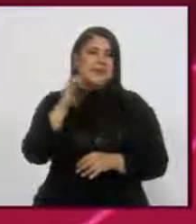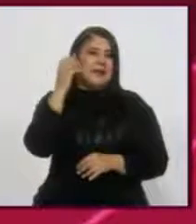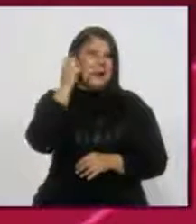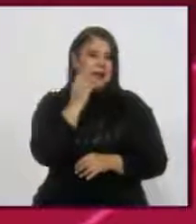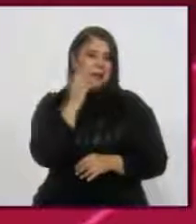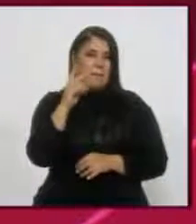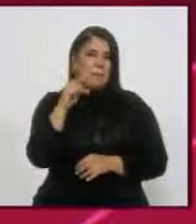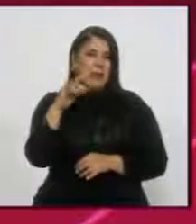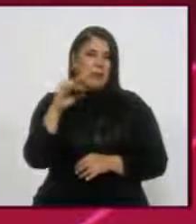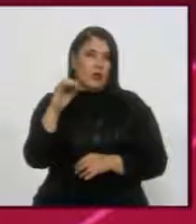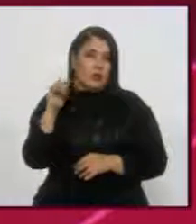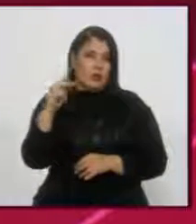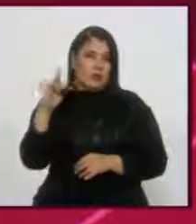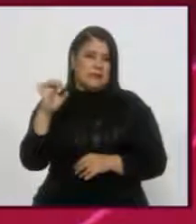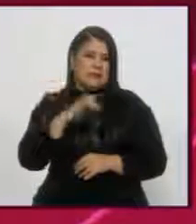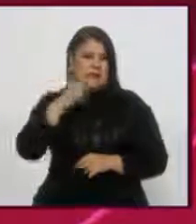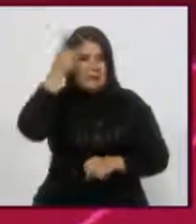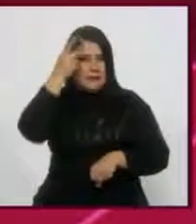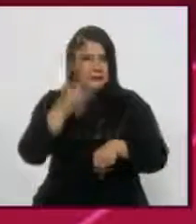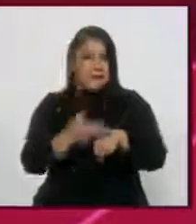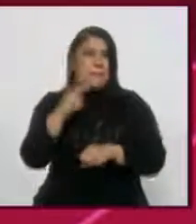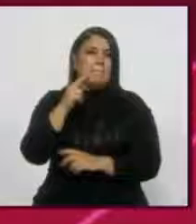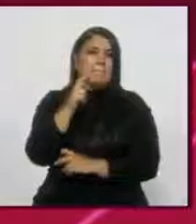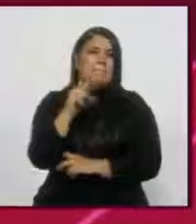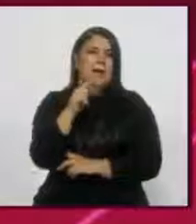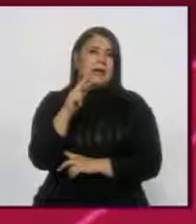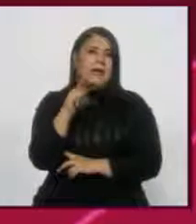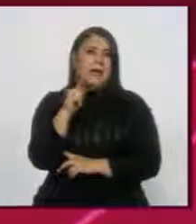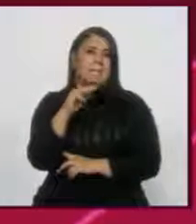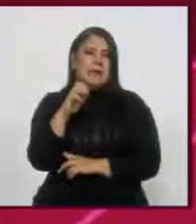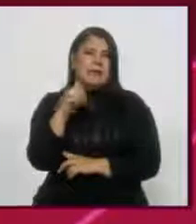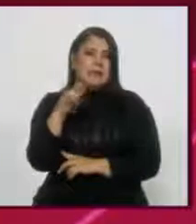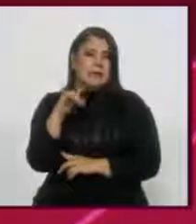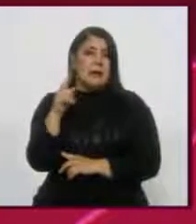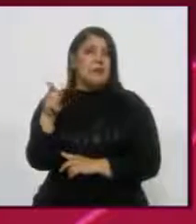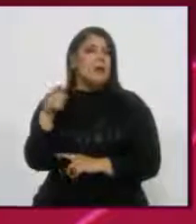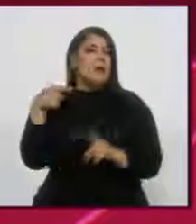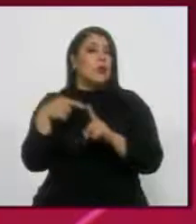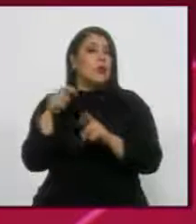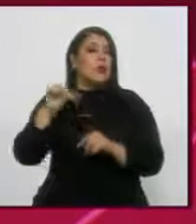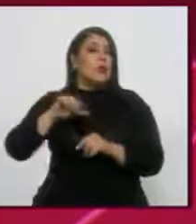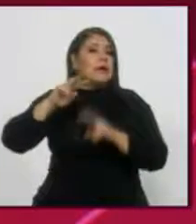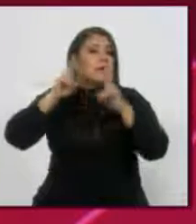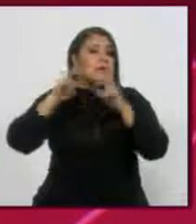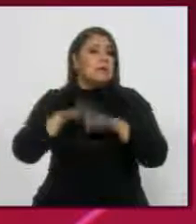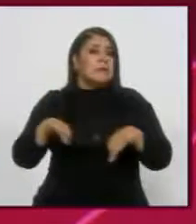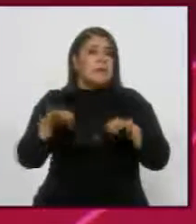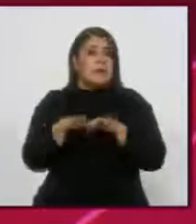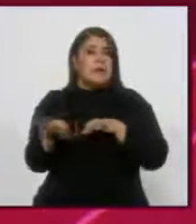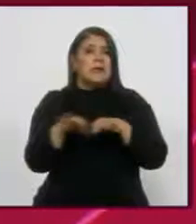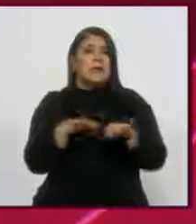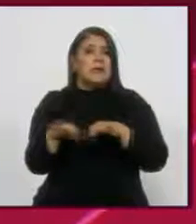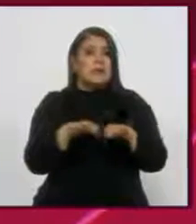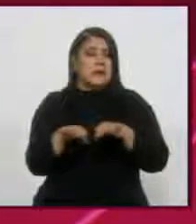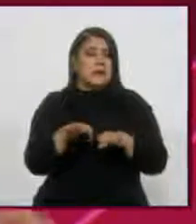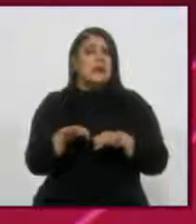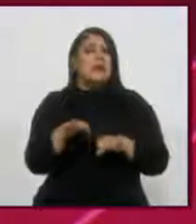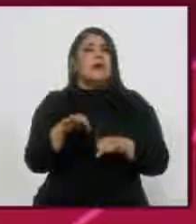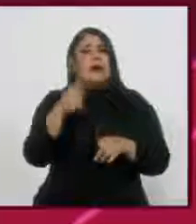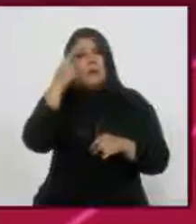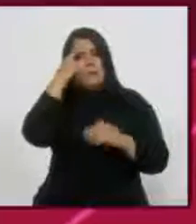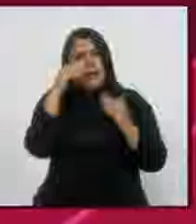Abundis, director de Parametría. Y hoy con un tema muy importante, trabajo doméstico